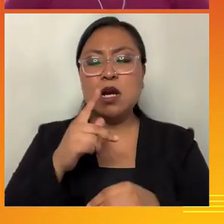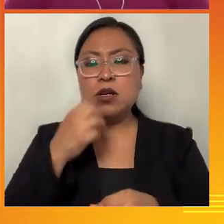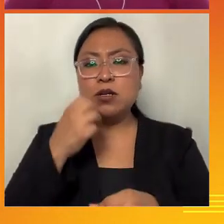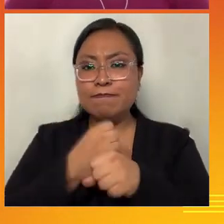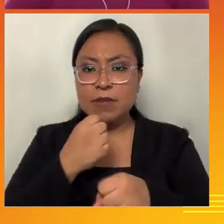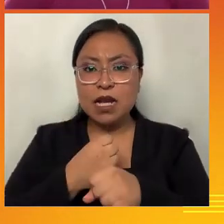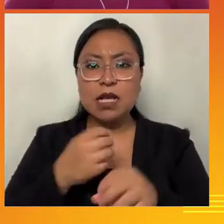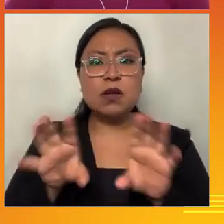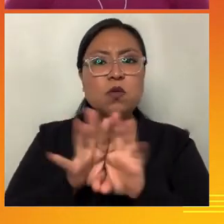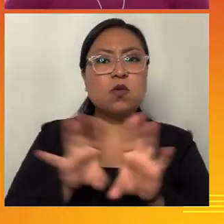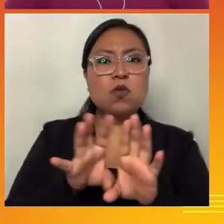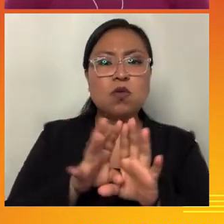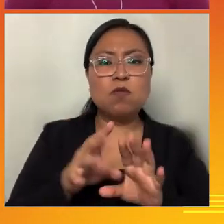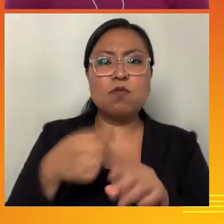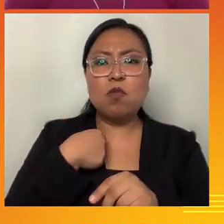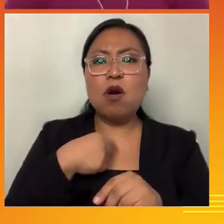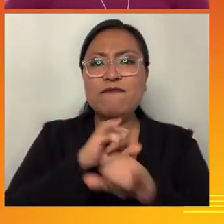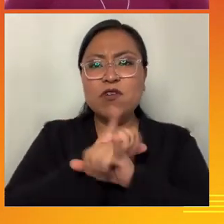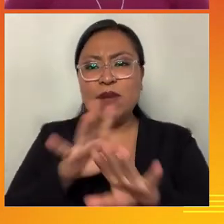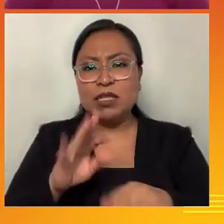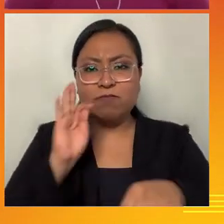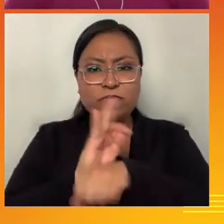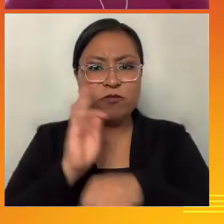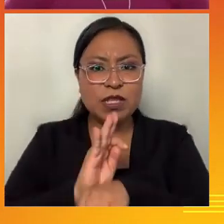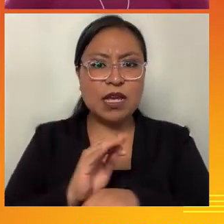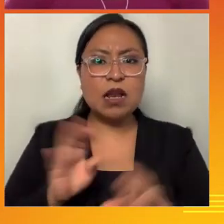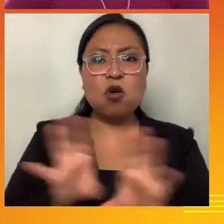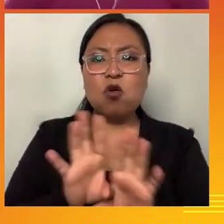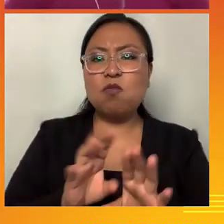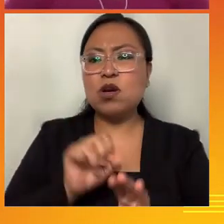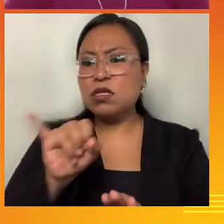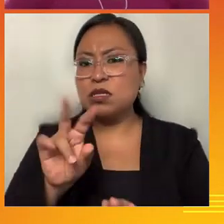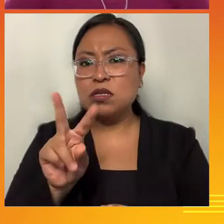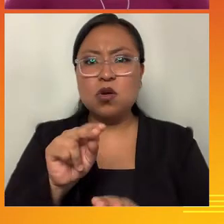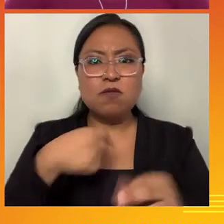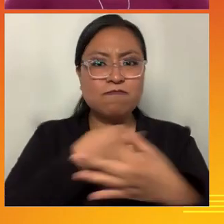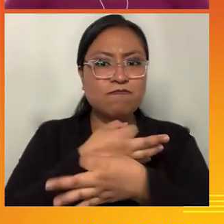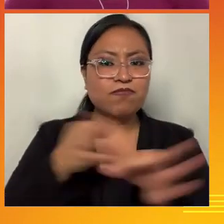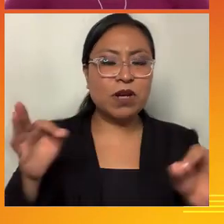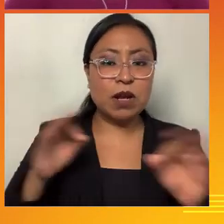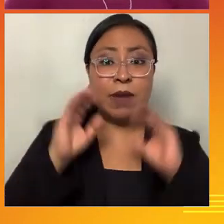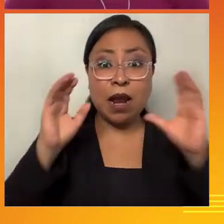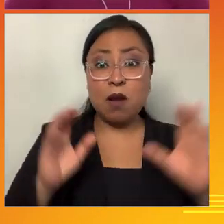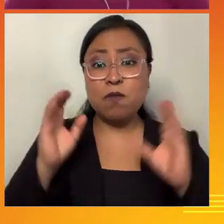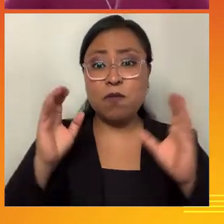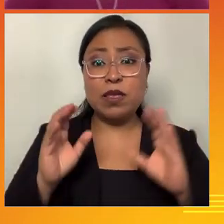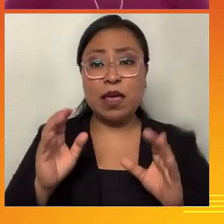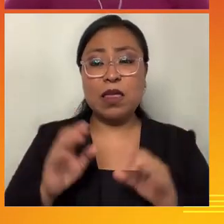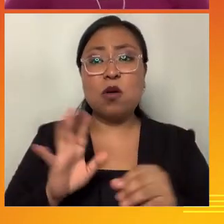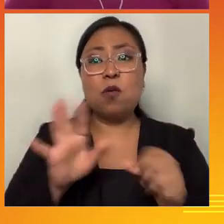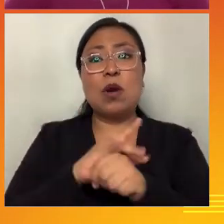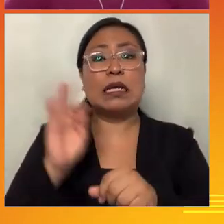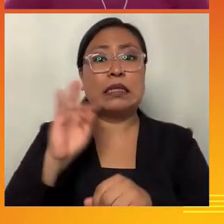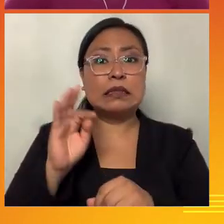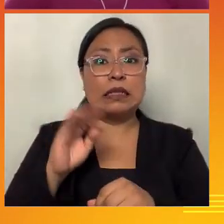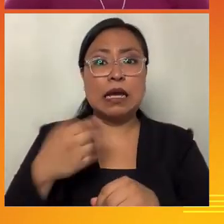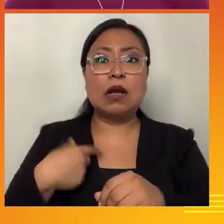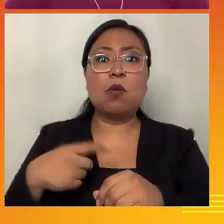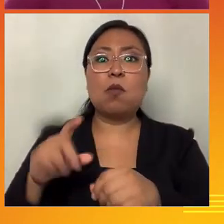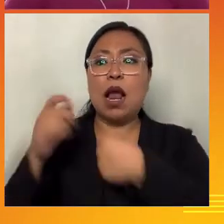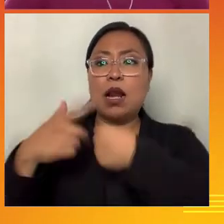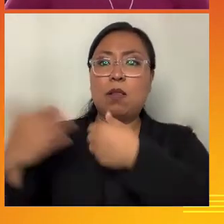cómo manejar y cómo proteger la información, qué hacer, qué no hacer, para no caer en algún tipo de vulnerabilidad